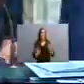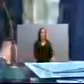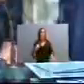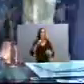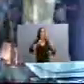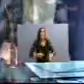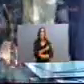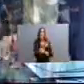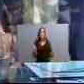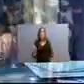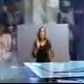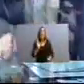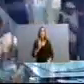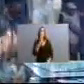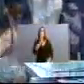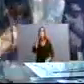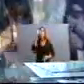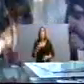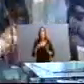Me niego al protocolo.